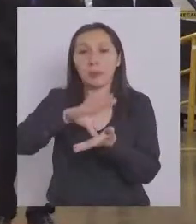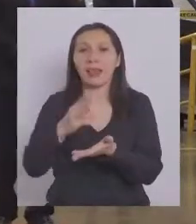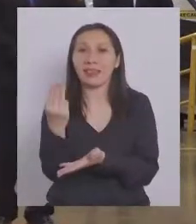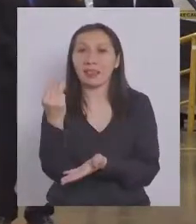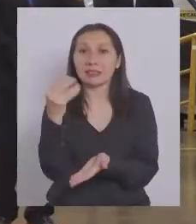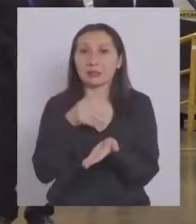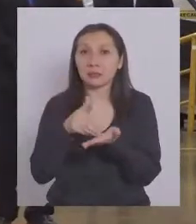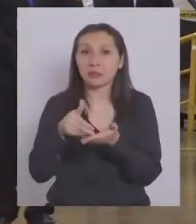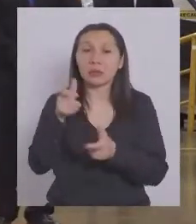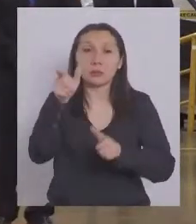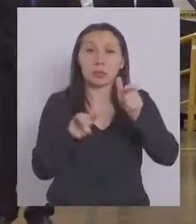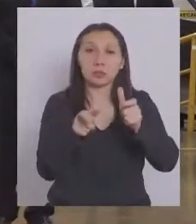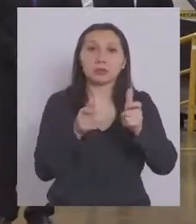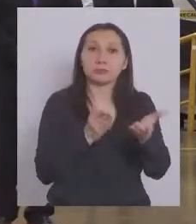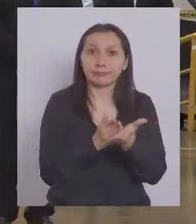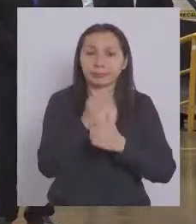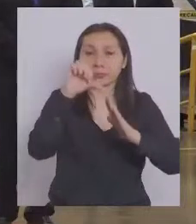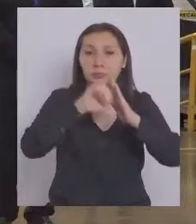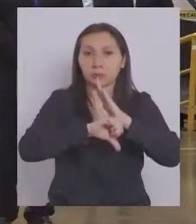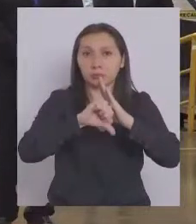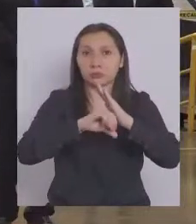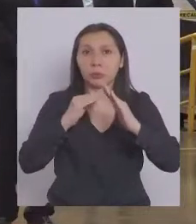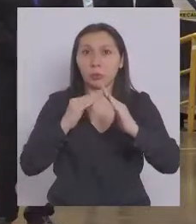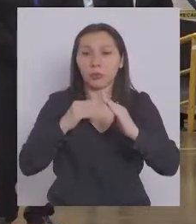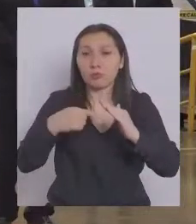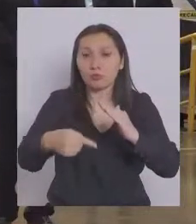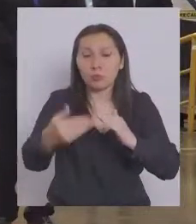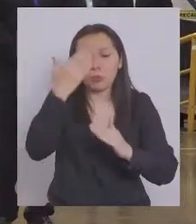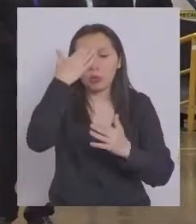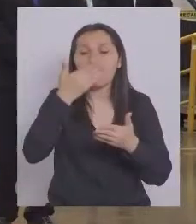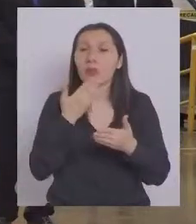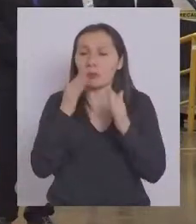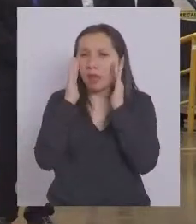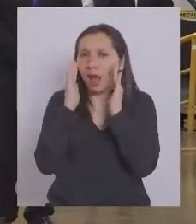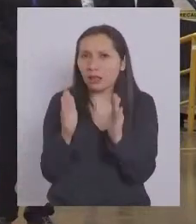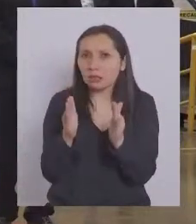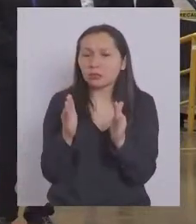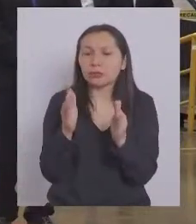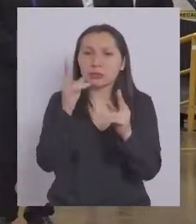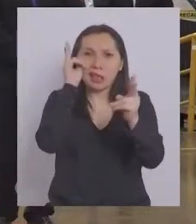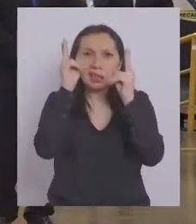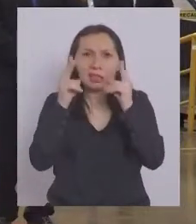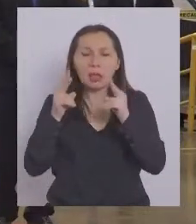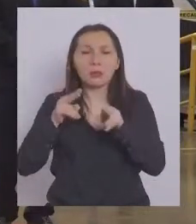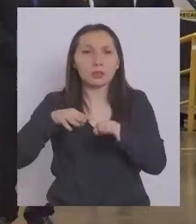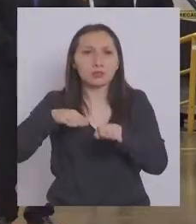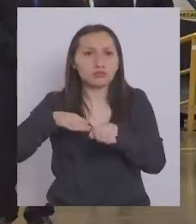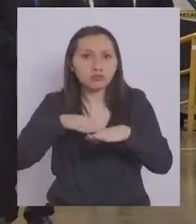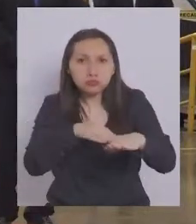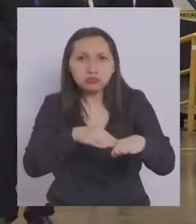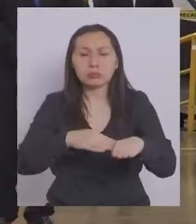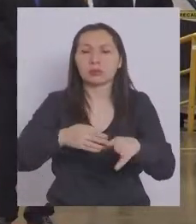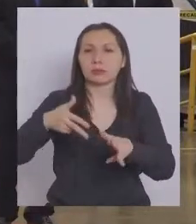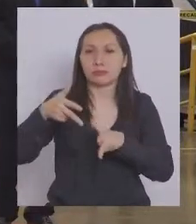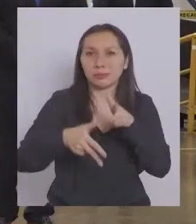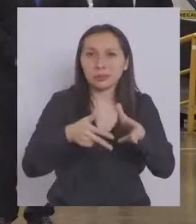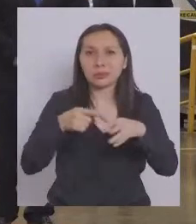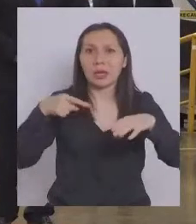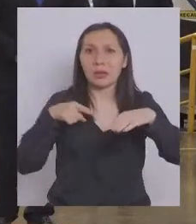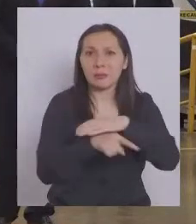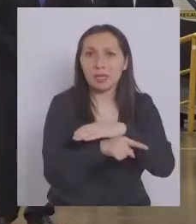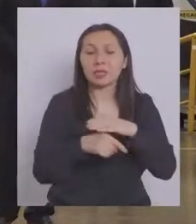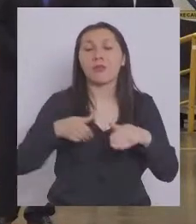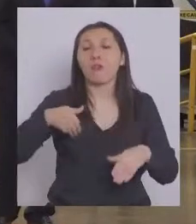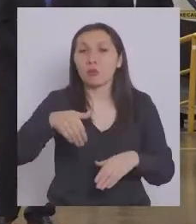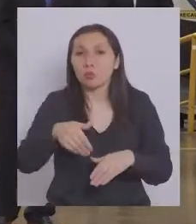estar en cuarentena en los próximos días. ¿Y dónde se ha puesto también el foco en el transporte? En trenes, en metro, lo ocurre en superficie también, en los